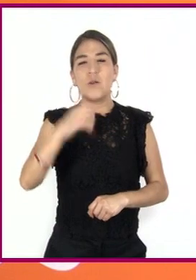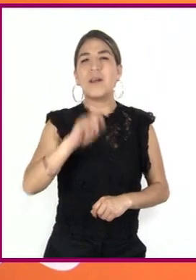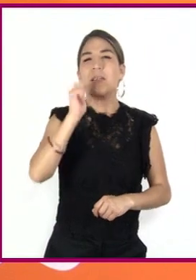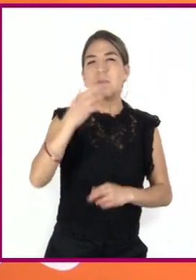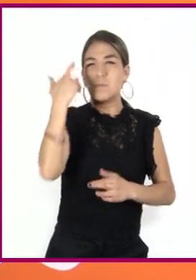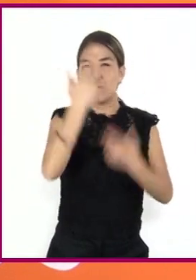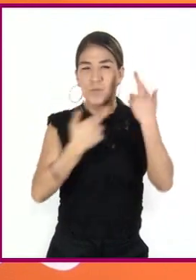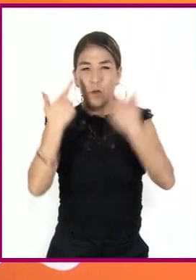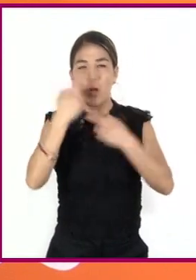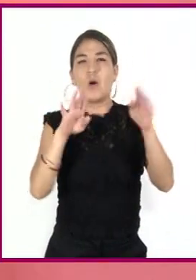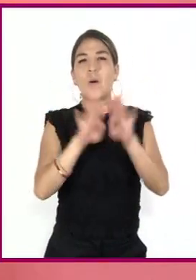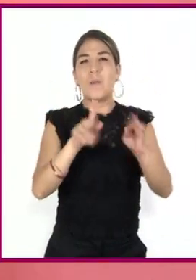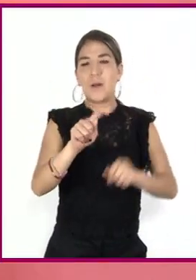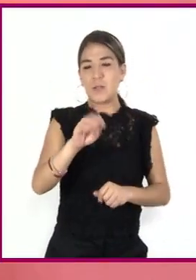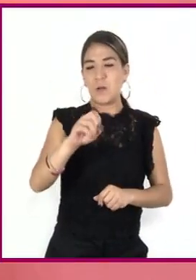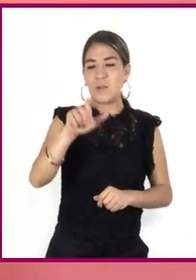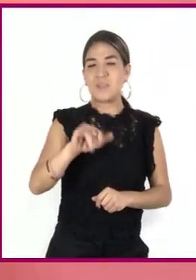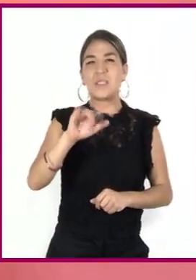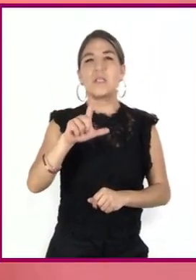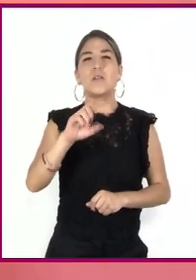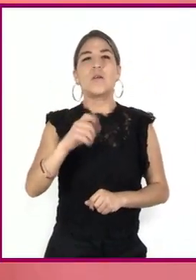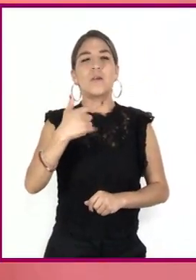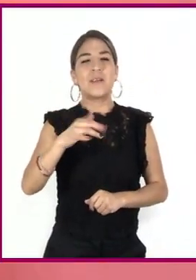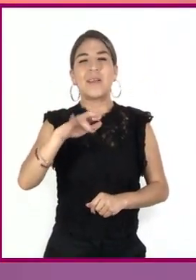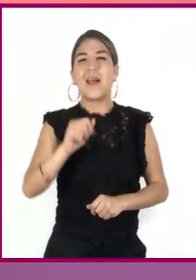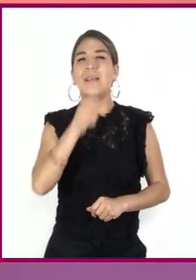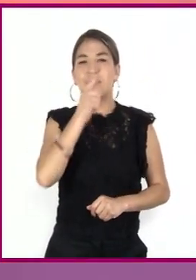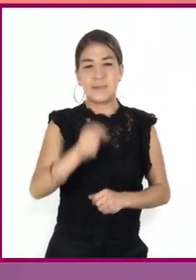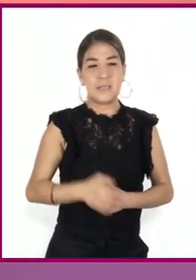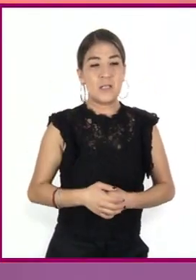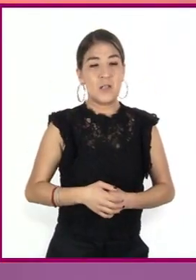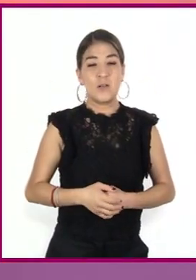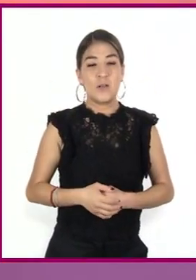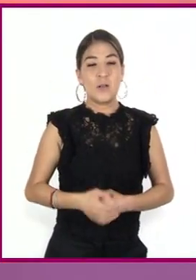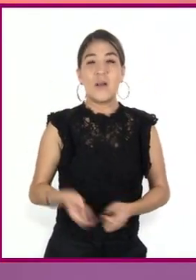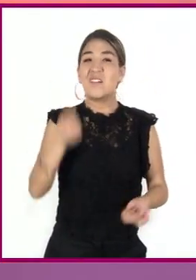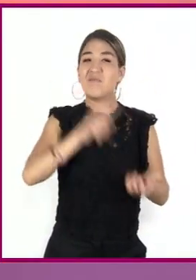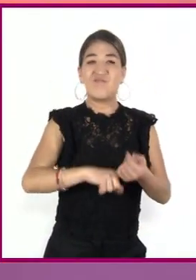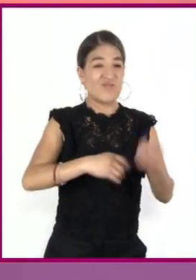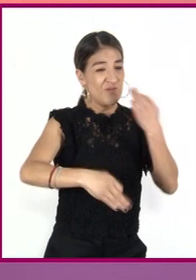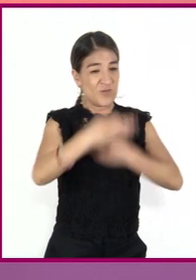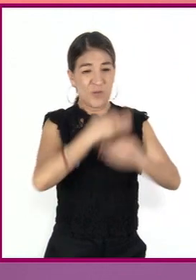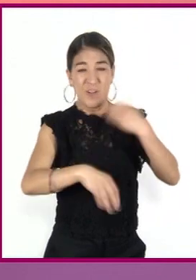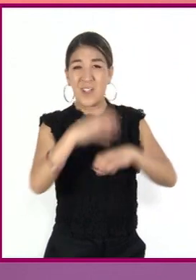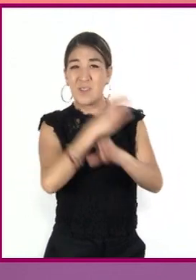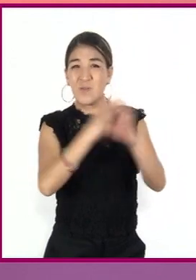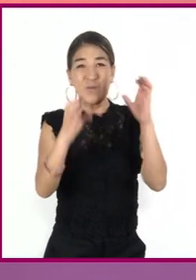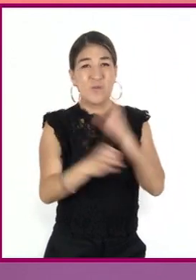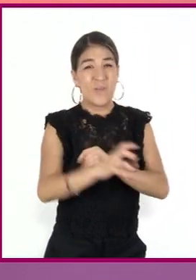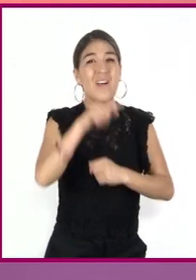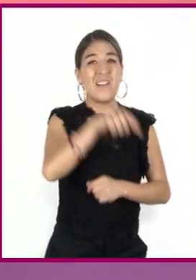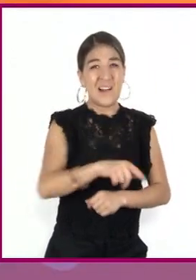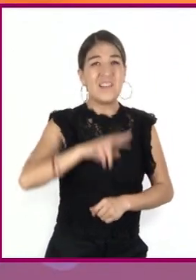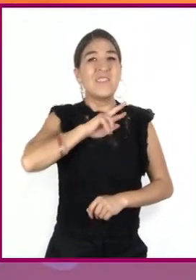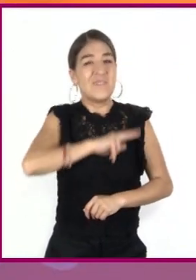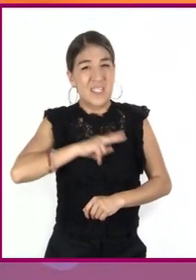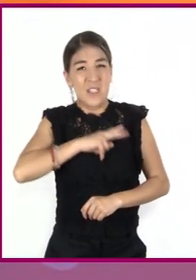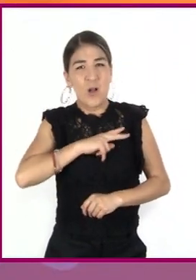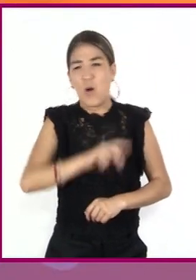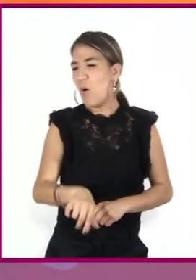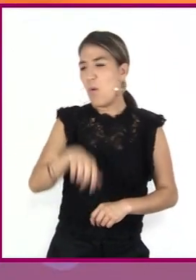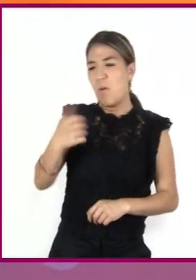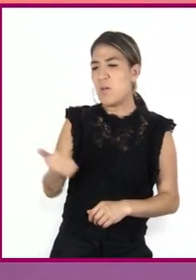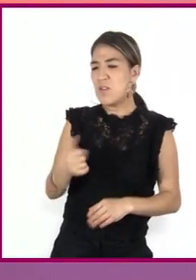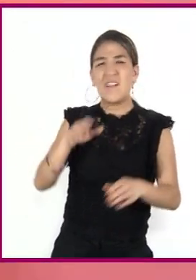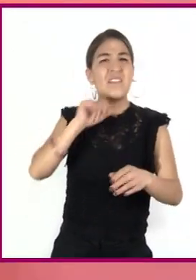toxicología, Paracelso. La famosa frase, todas las cosas son veneno y en sí nada es veneno, sugiere que